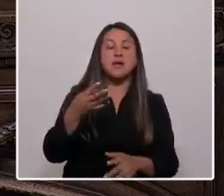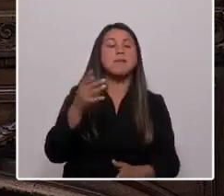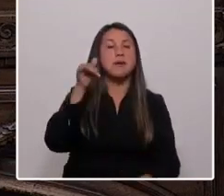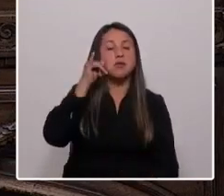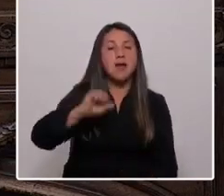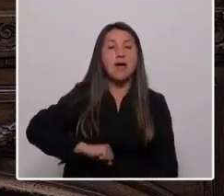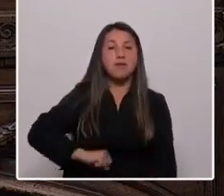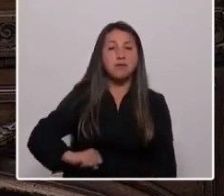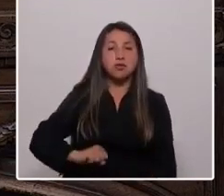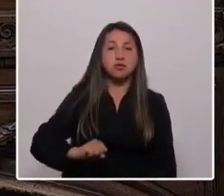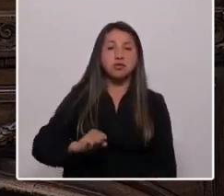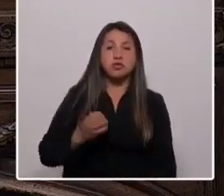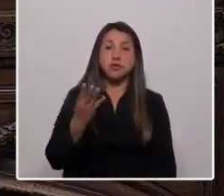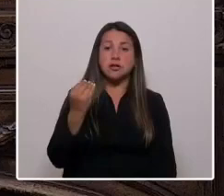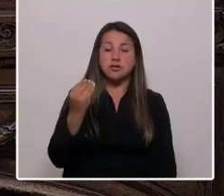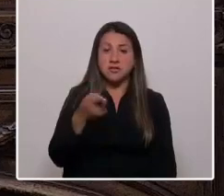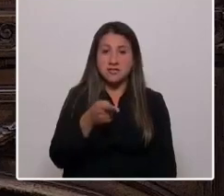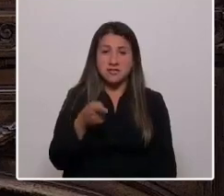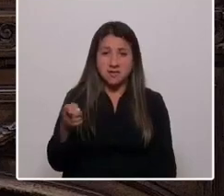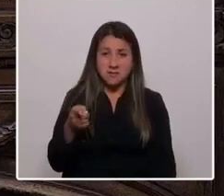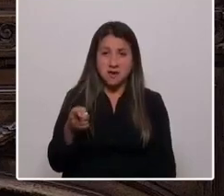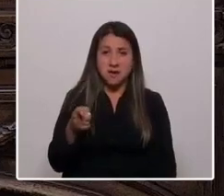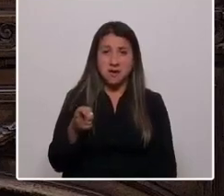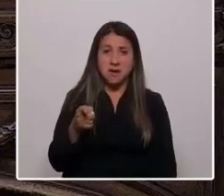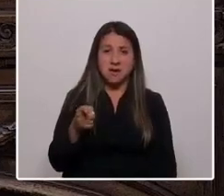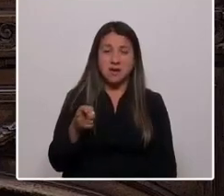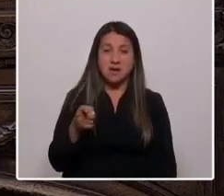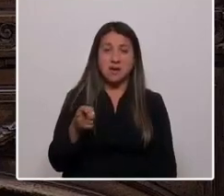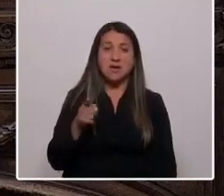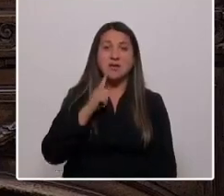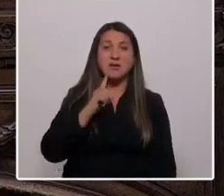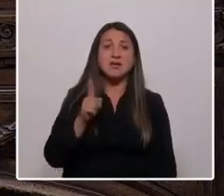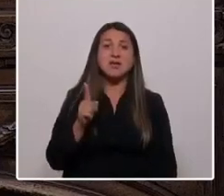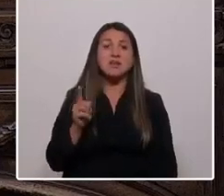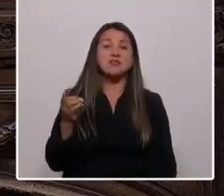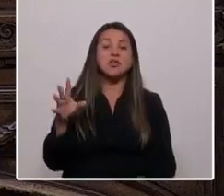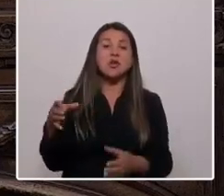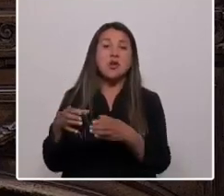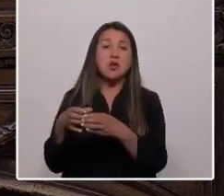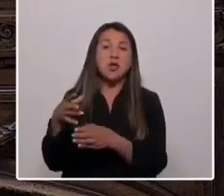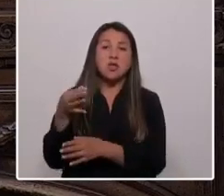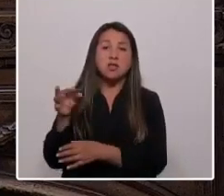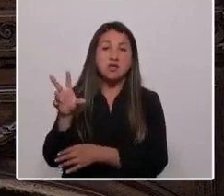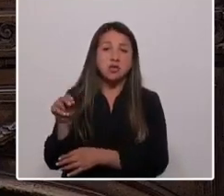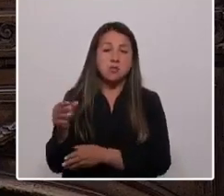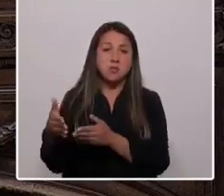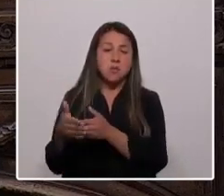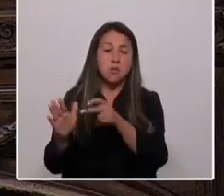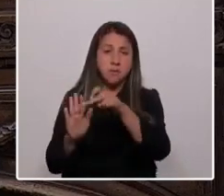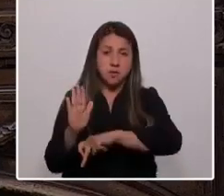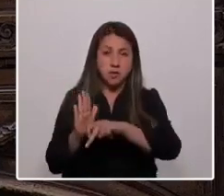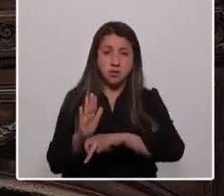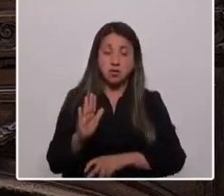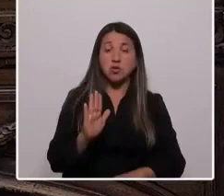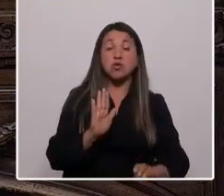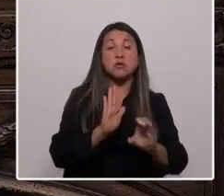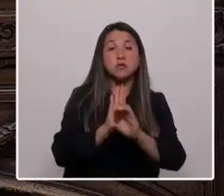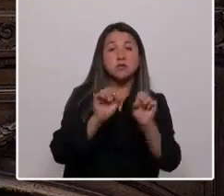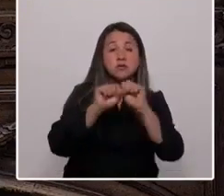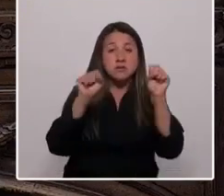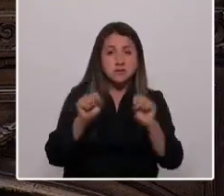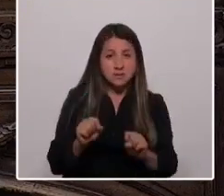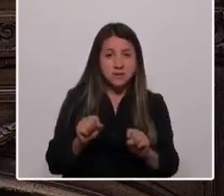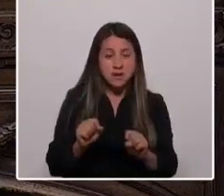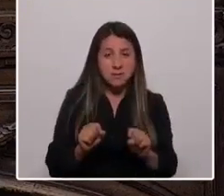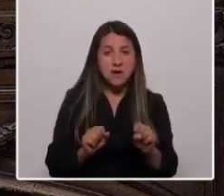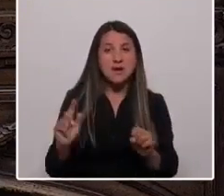no sea o no sea torpedeado por el conservadurismo y por supuesto una constitución que establezca un sistema nacional de cuidados